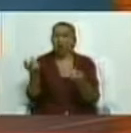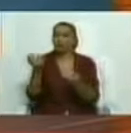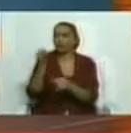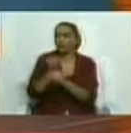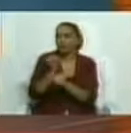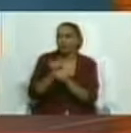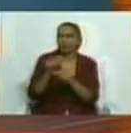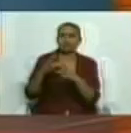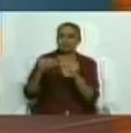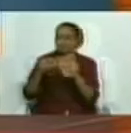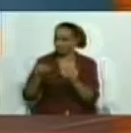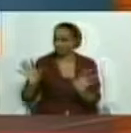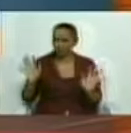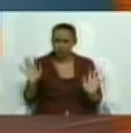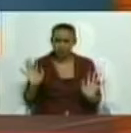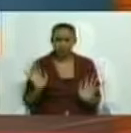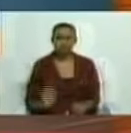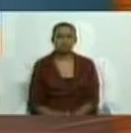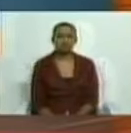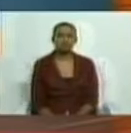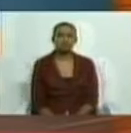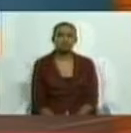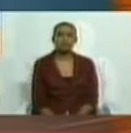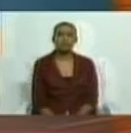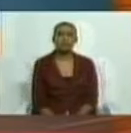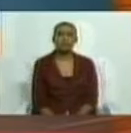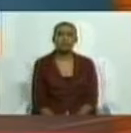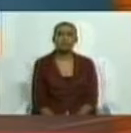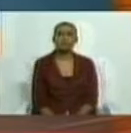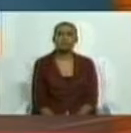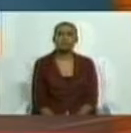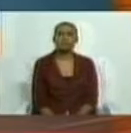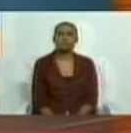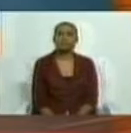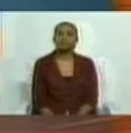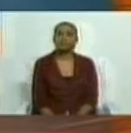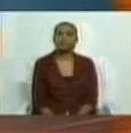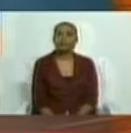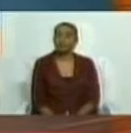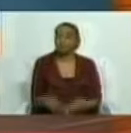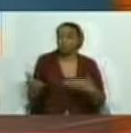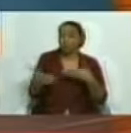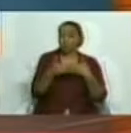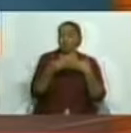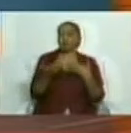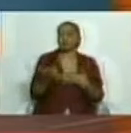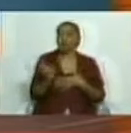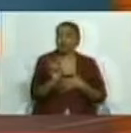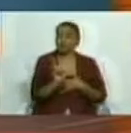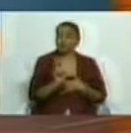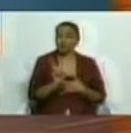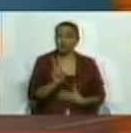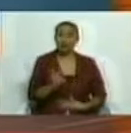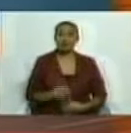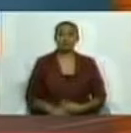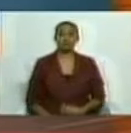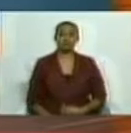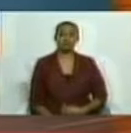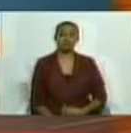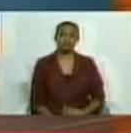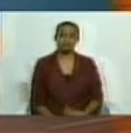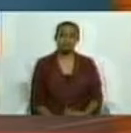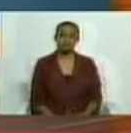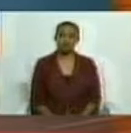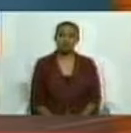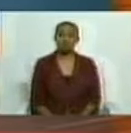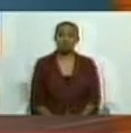será exico será de atacar a nuestro país a través de esta